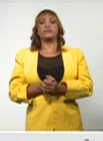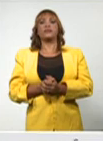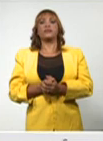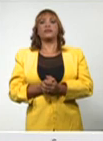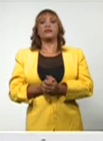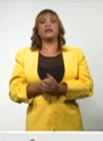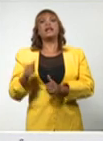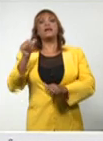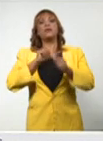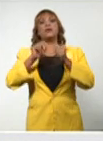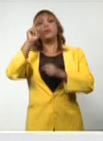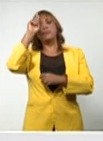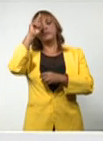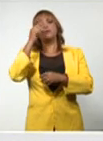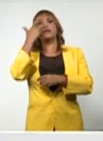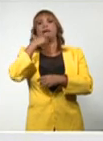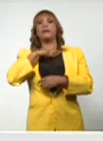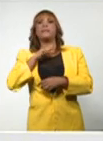Hospital Hermanos Ameijeira,